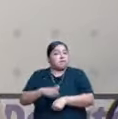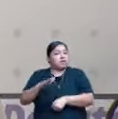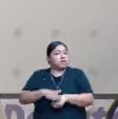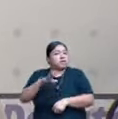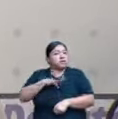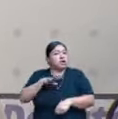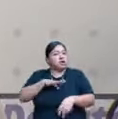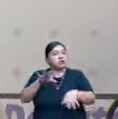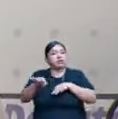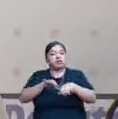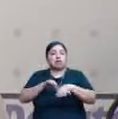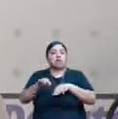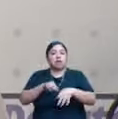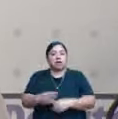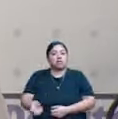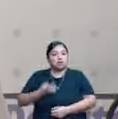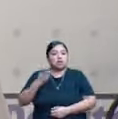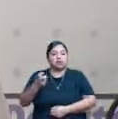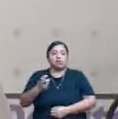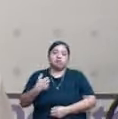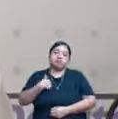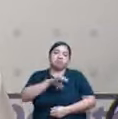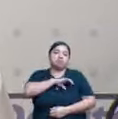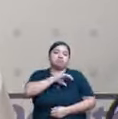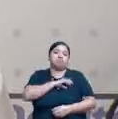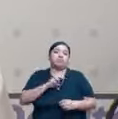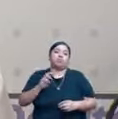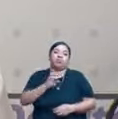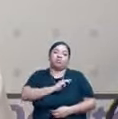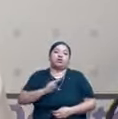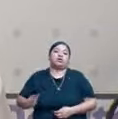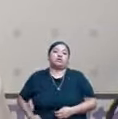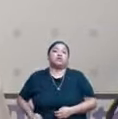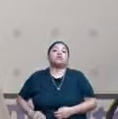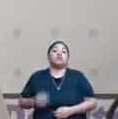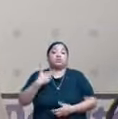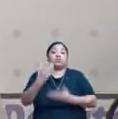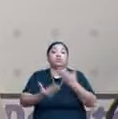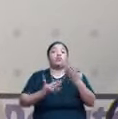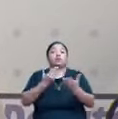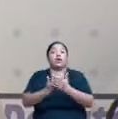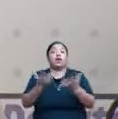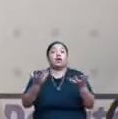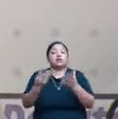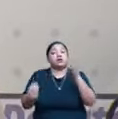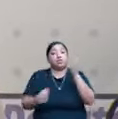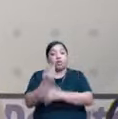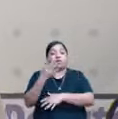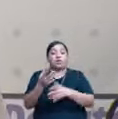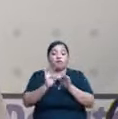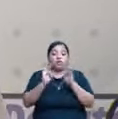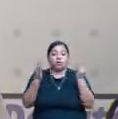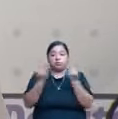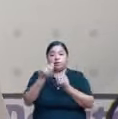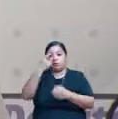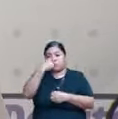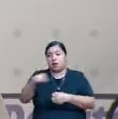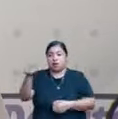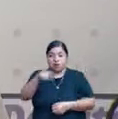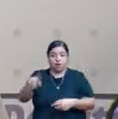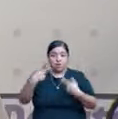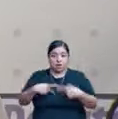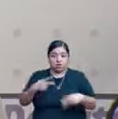de nuestro querido municipio. Propongo generar sinergias con el Comisariado Ejidal para ir adelante y apoyar a los